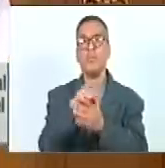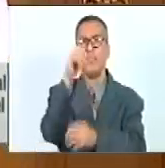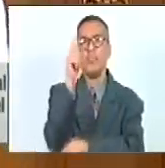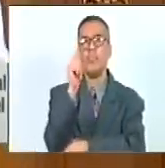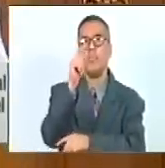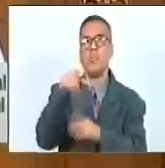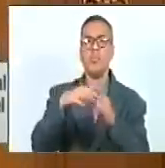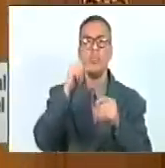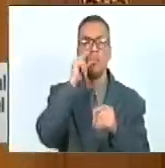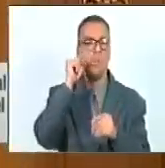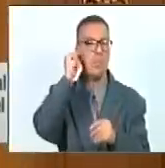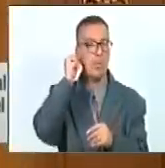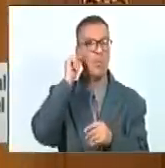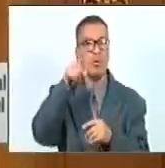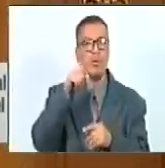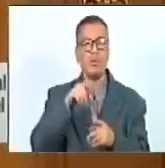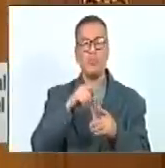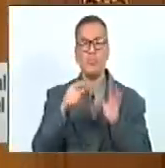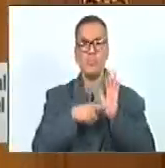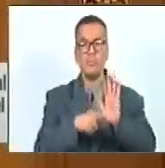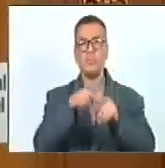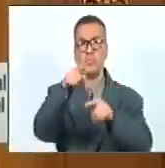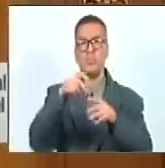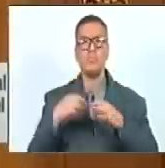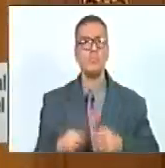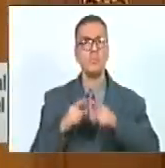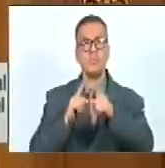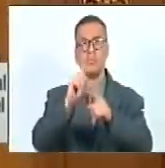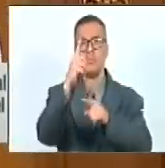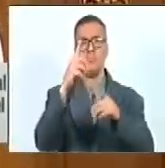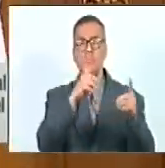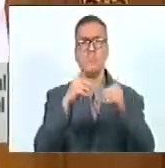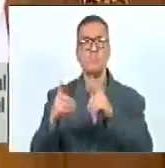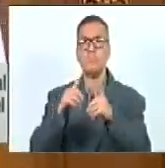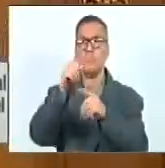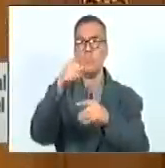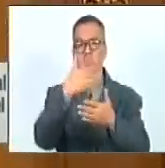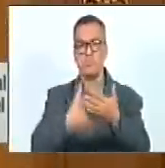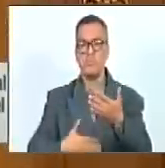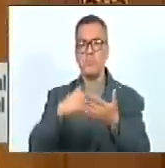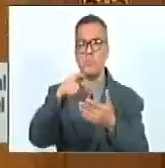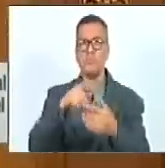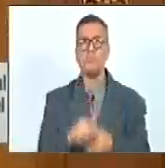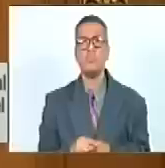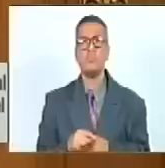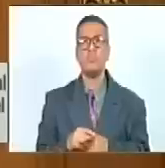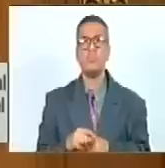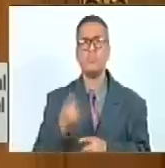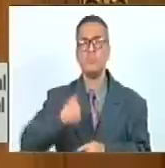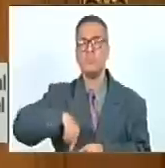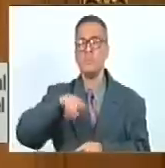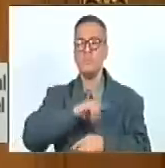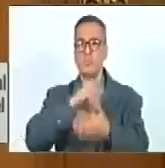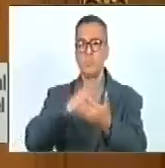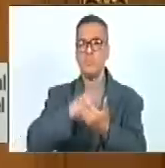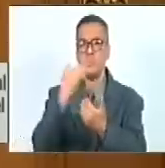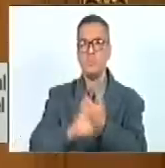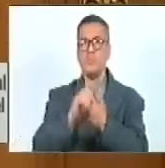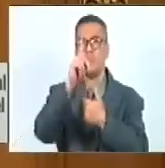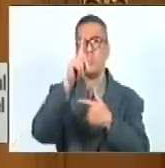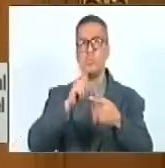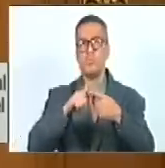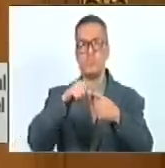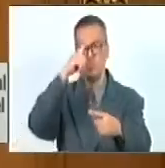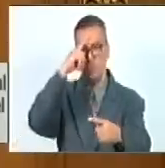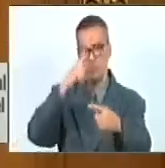parlamentario y parlamentaria, estamos presentando en esta primera discusión una propuesta en donde nos planteamos los siguientes